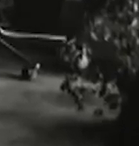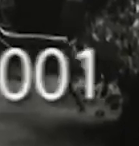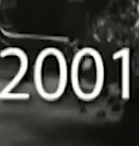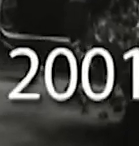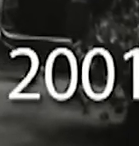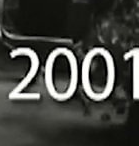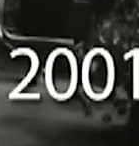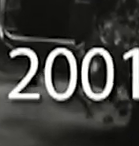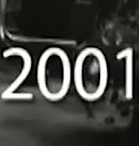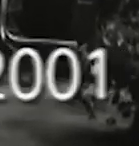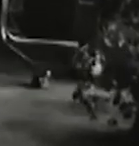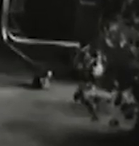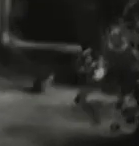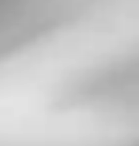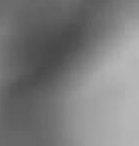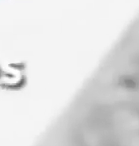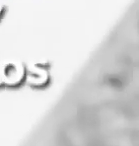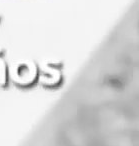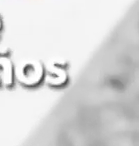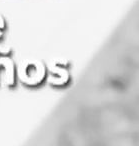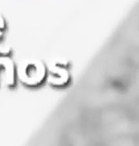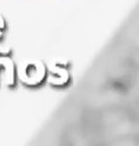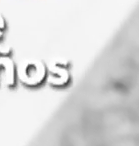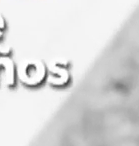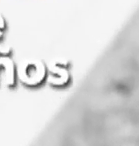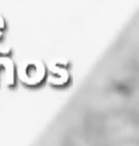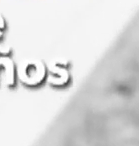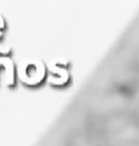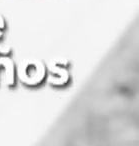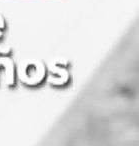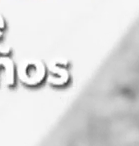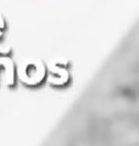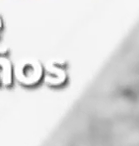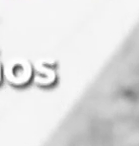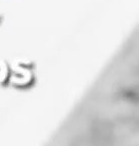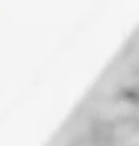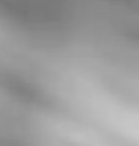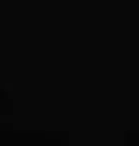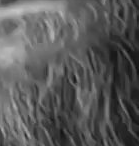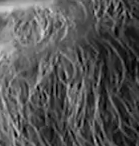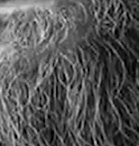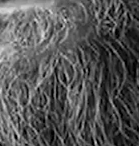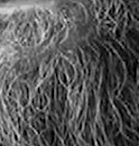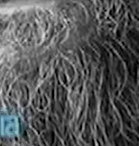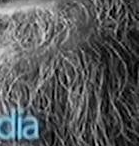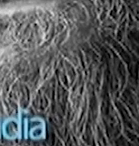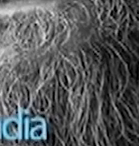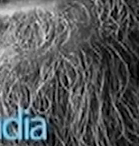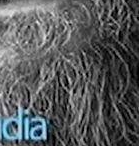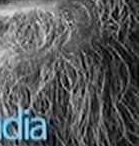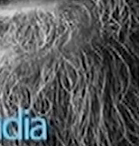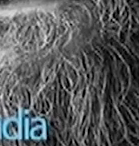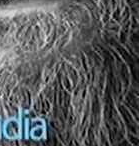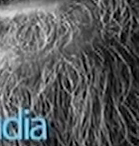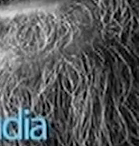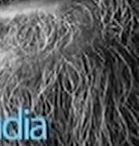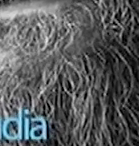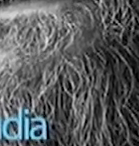El 13 de mayo del 2001, a la edad de 73 años, falleció en Caracas el artista venezolano Salvador Garmendia.